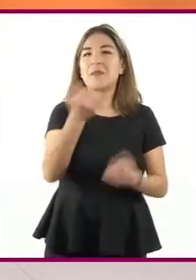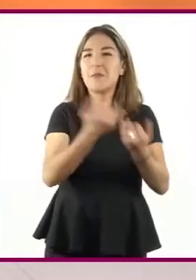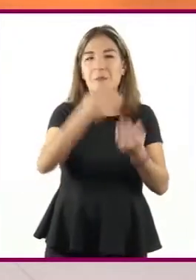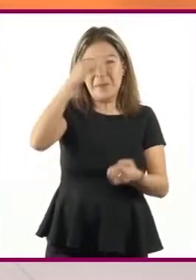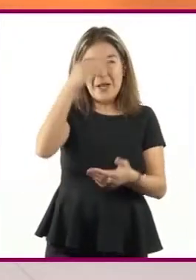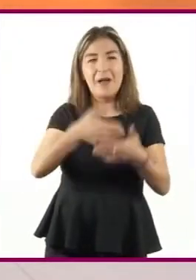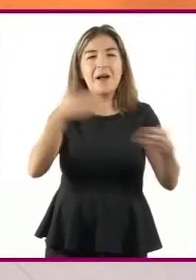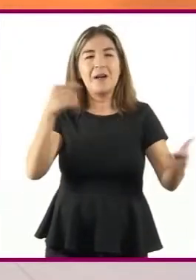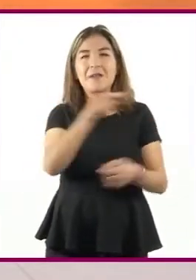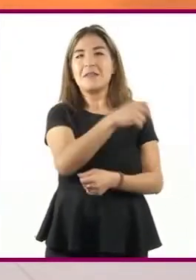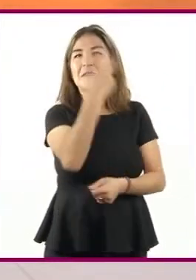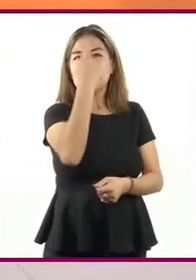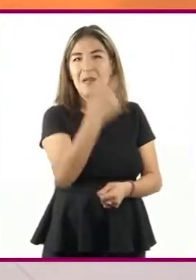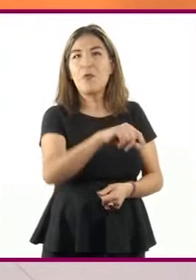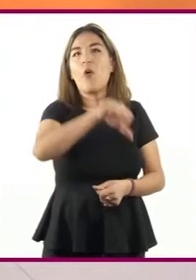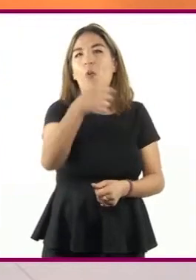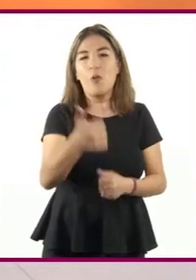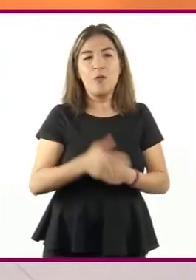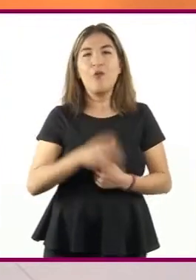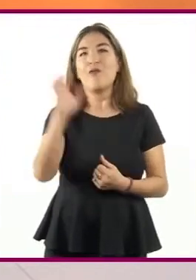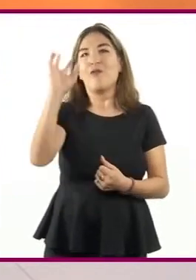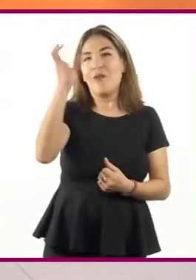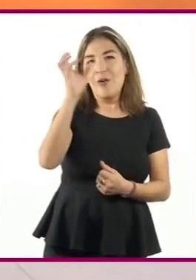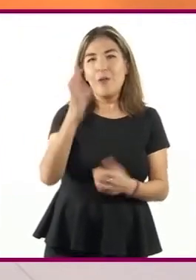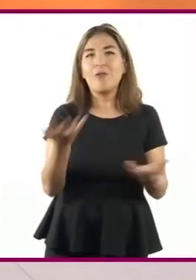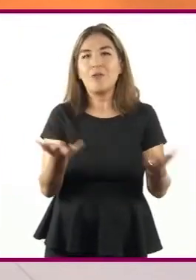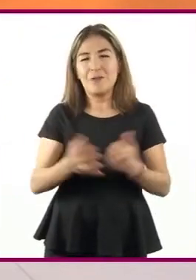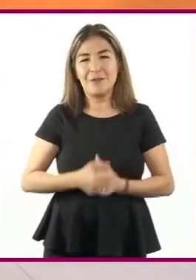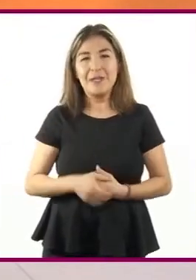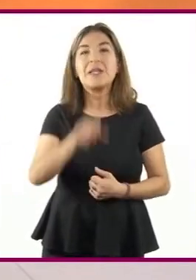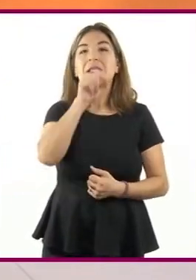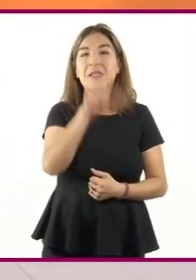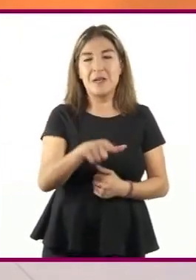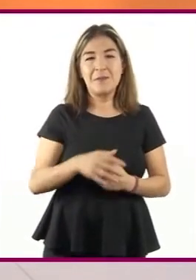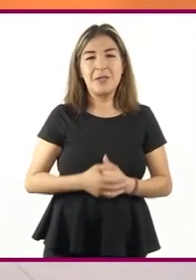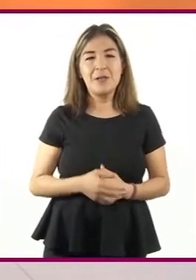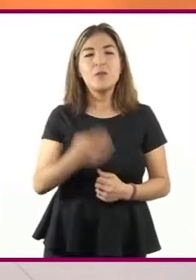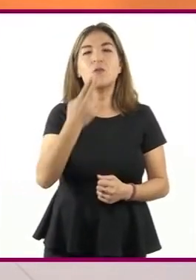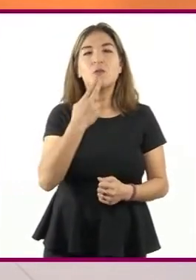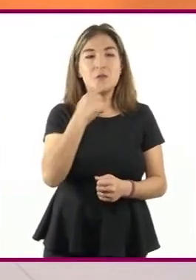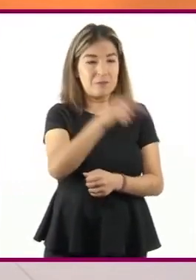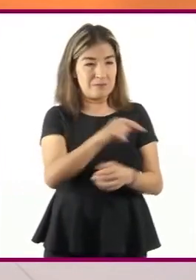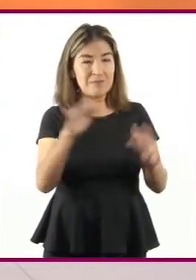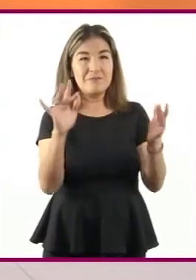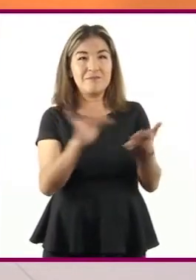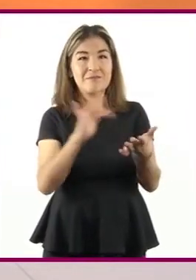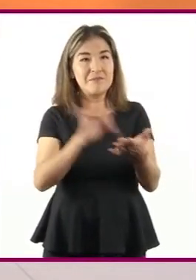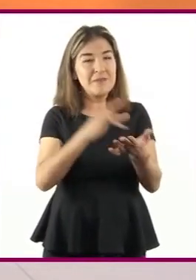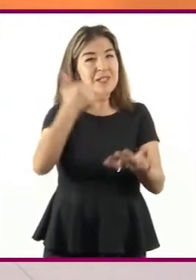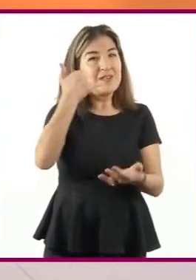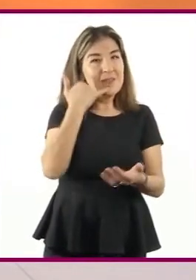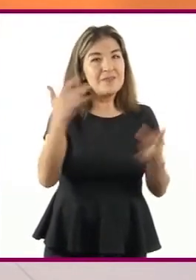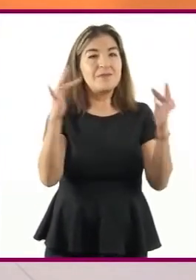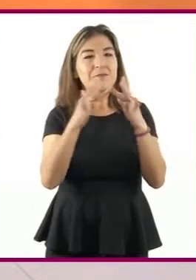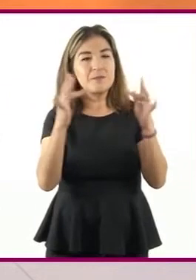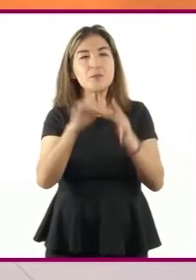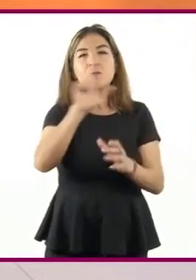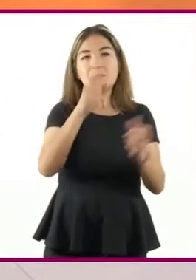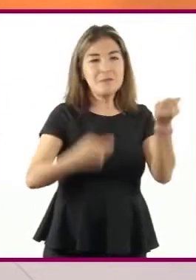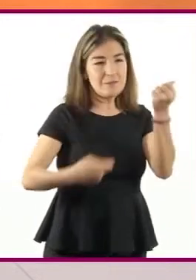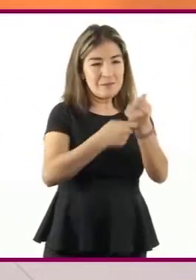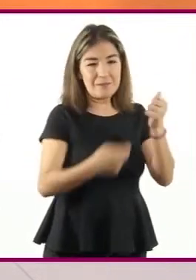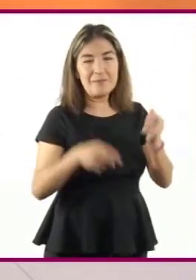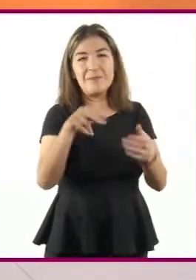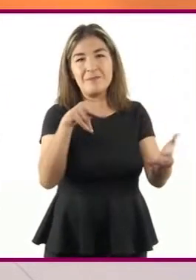si teníamos más televisiones o focos, o incluso el consumo que hacen los teléfonos celulares o las tabletas cuando las ponemos a